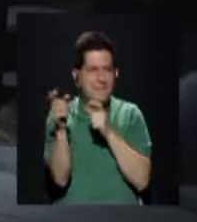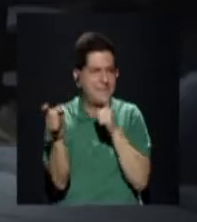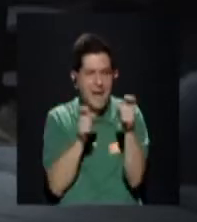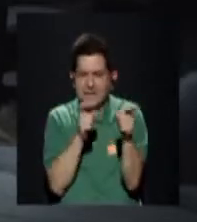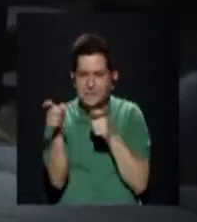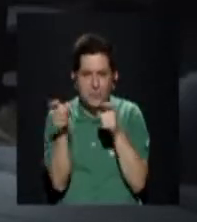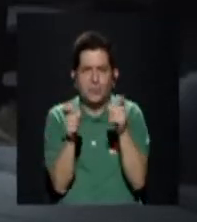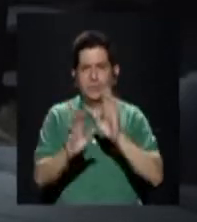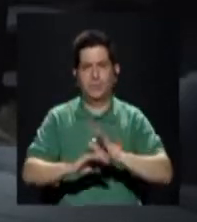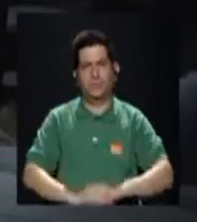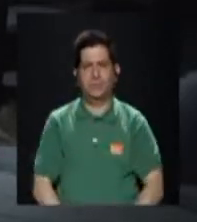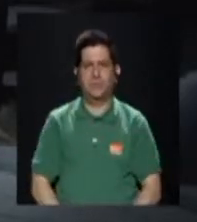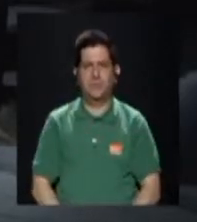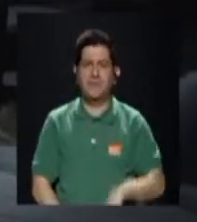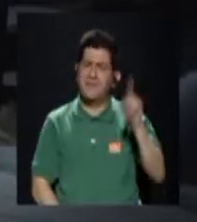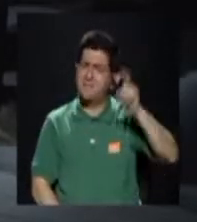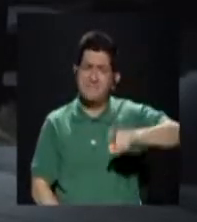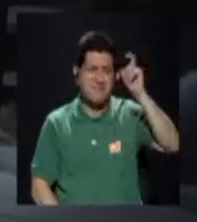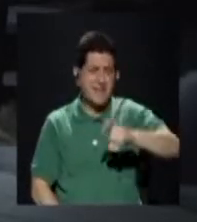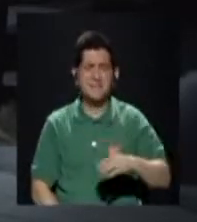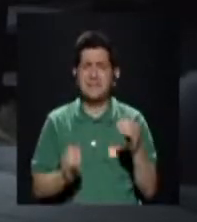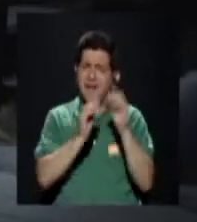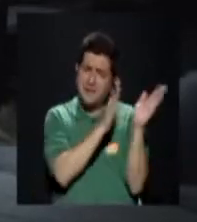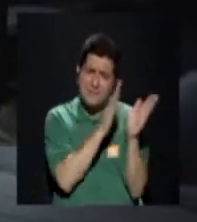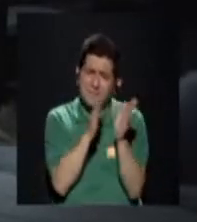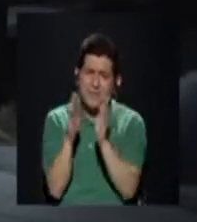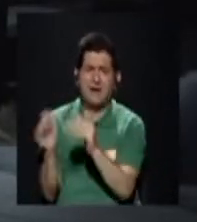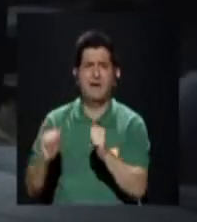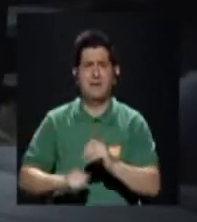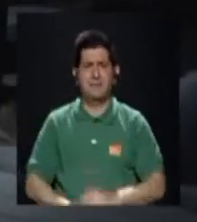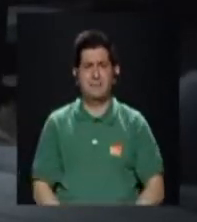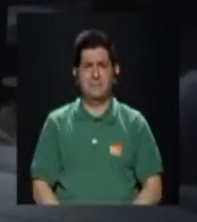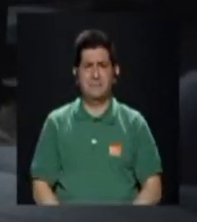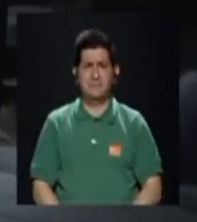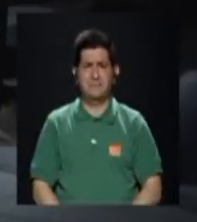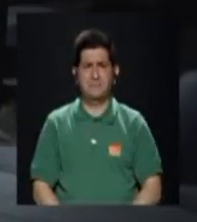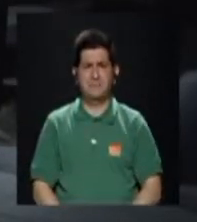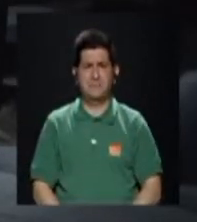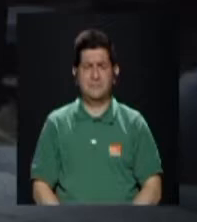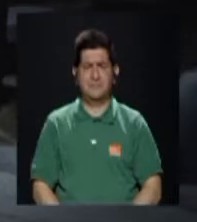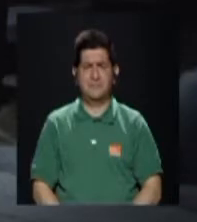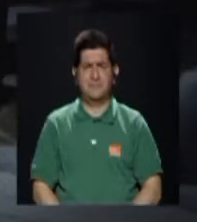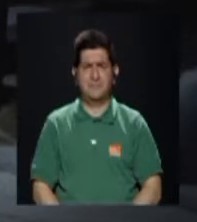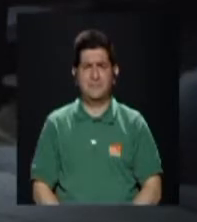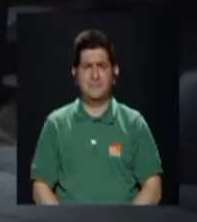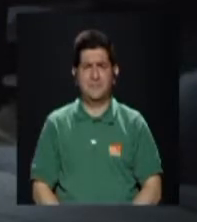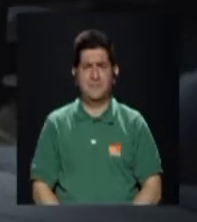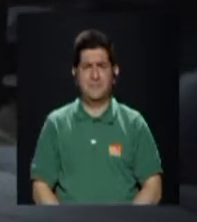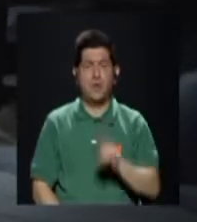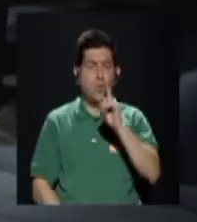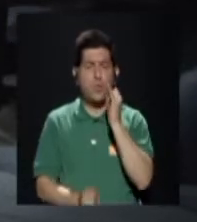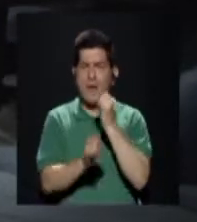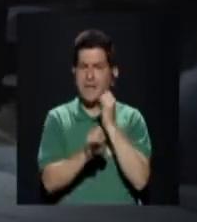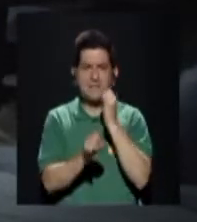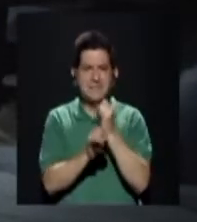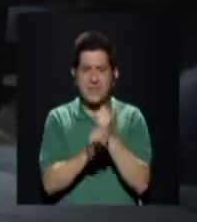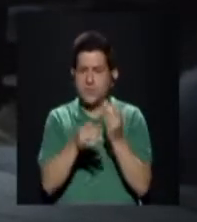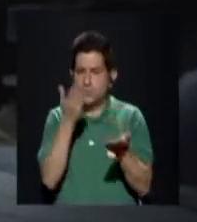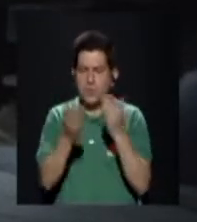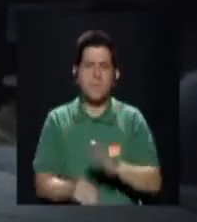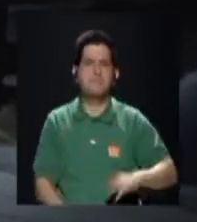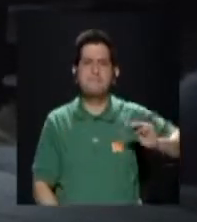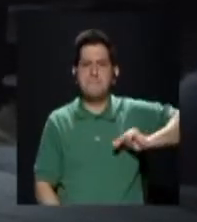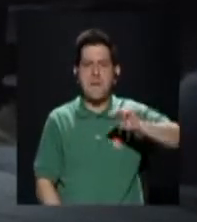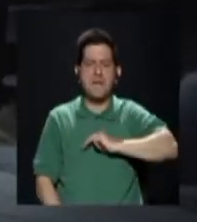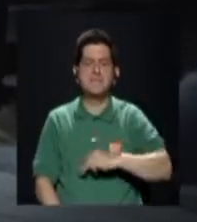regulación. Tiene que haber más orden. Tiene que haber una entidad, tal vez como el